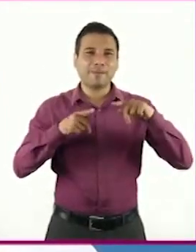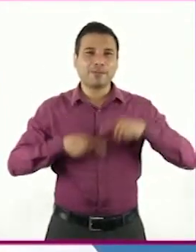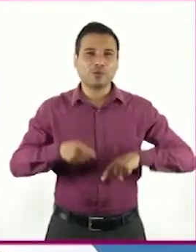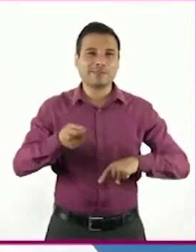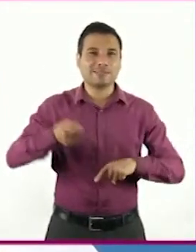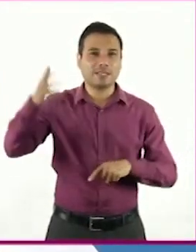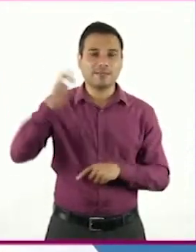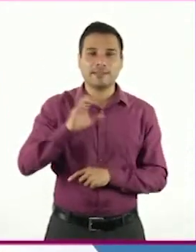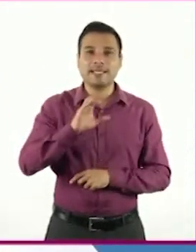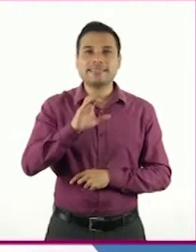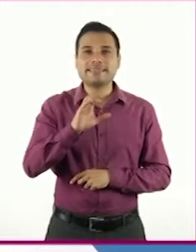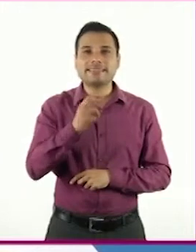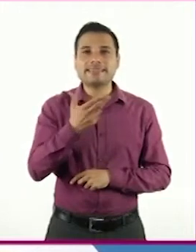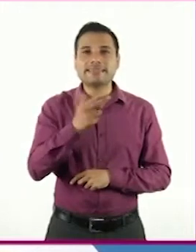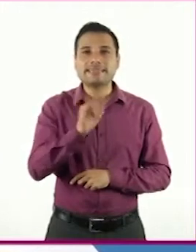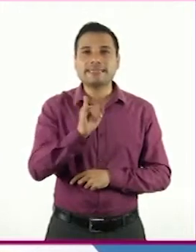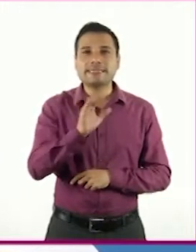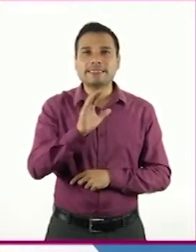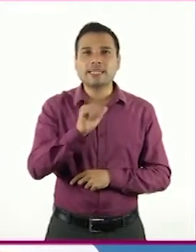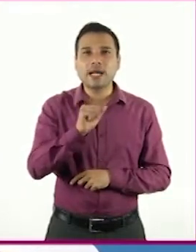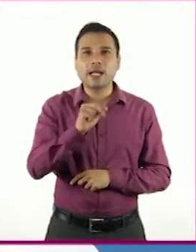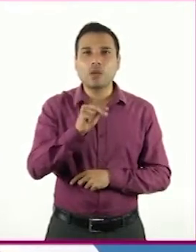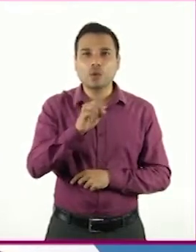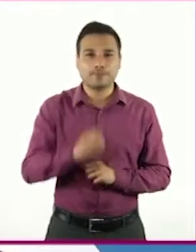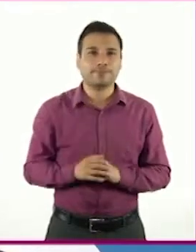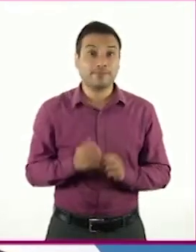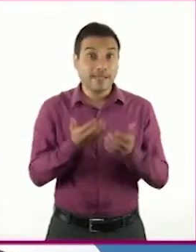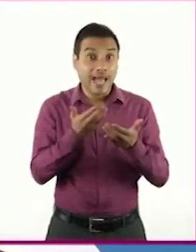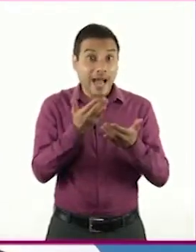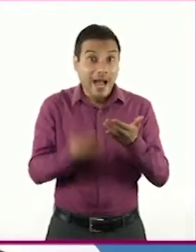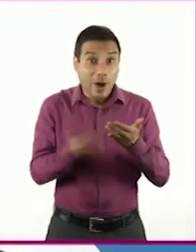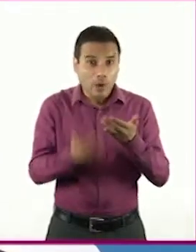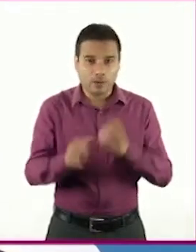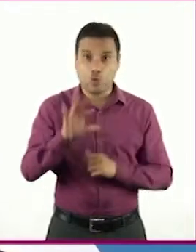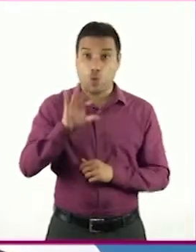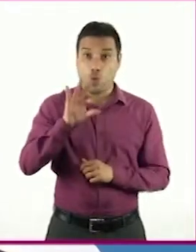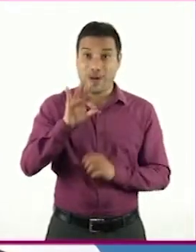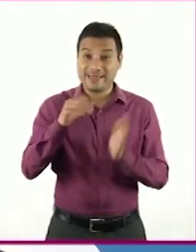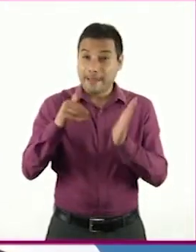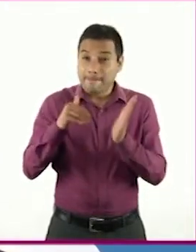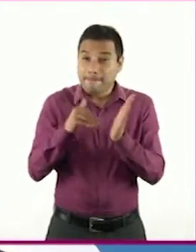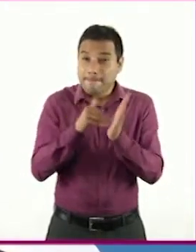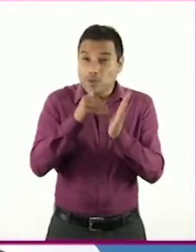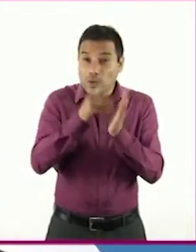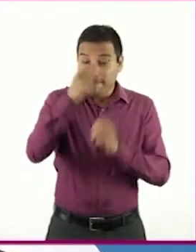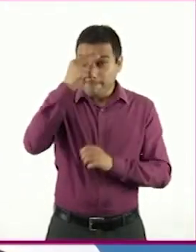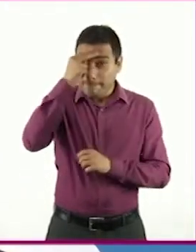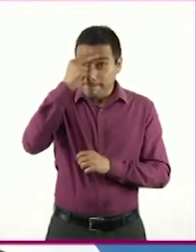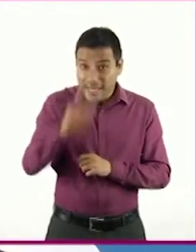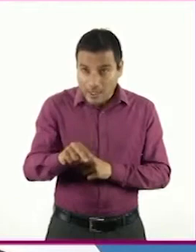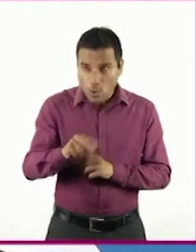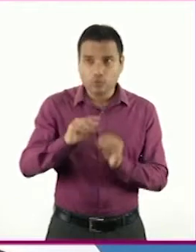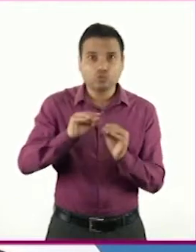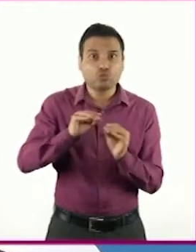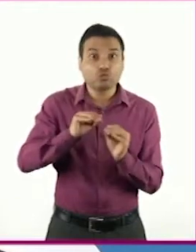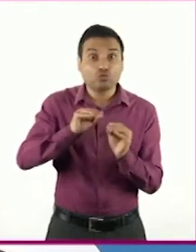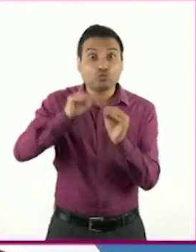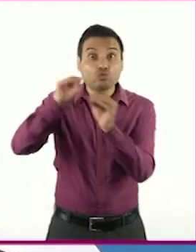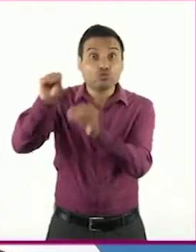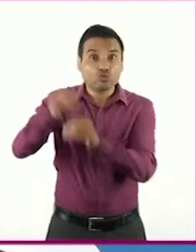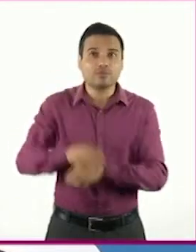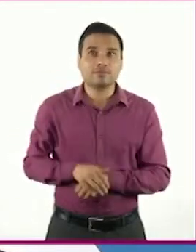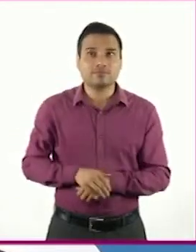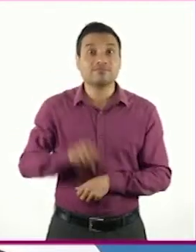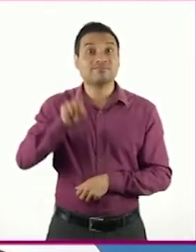comenzar, ¿sabían que actualmente habitan casi 40 millones de mexicanos o personas de origen